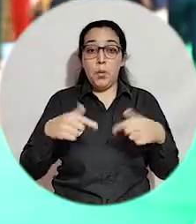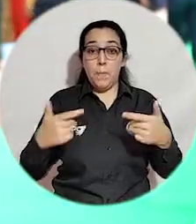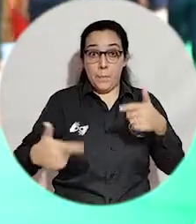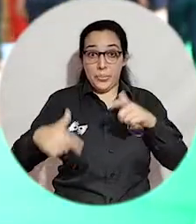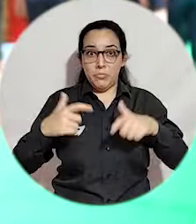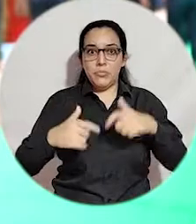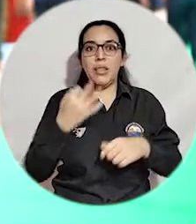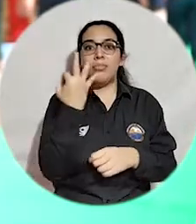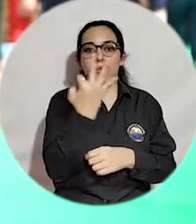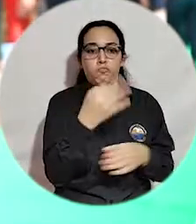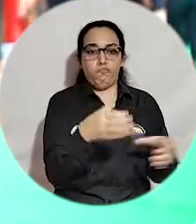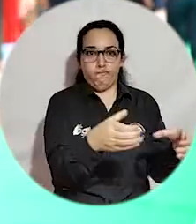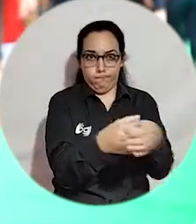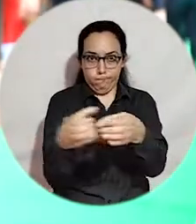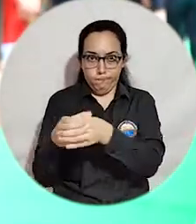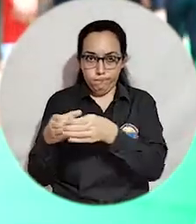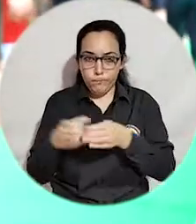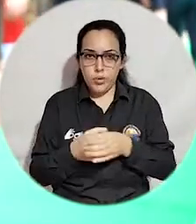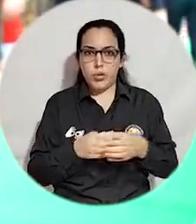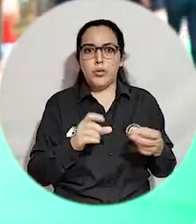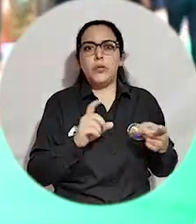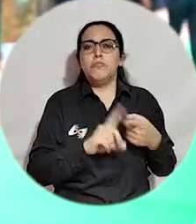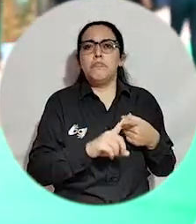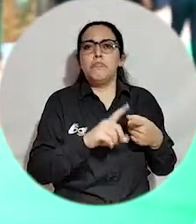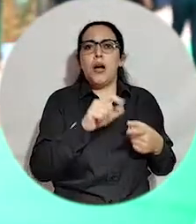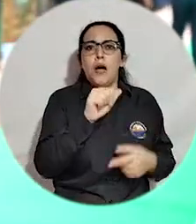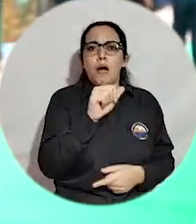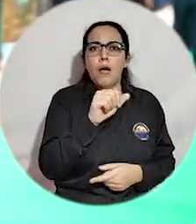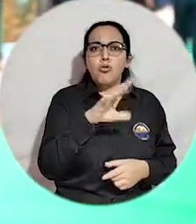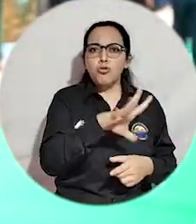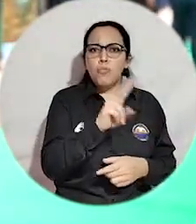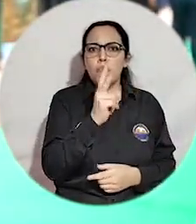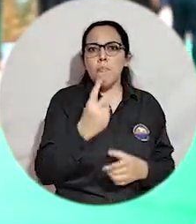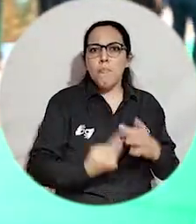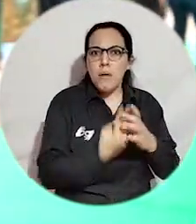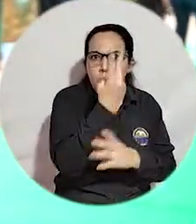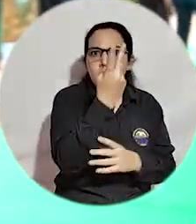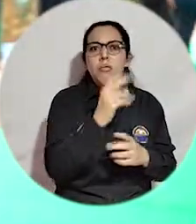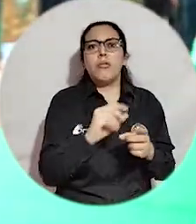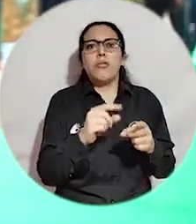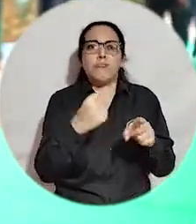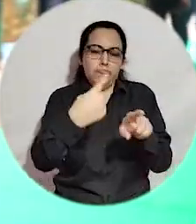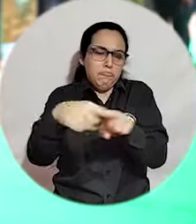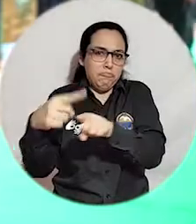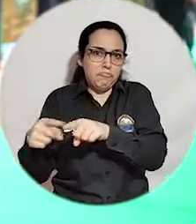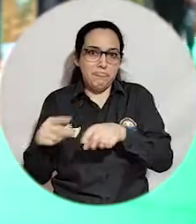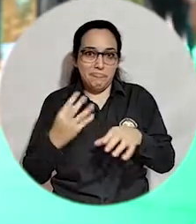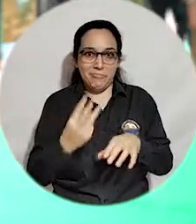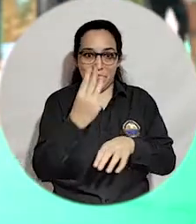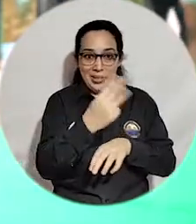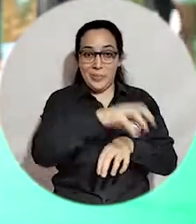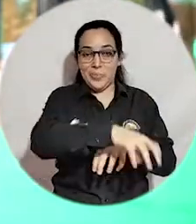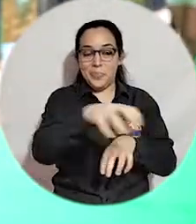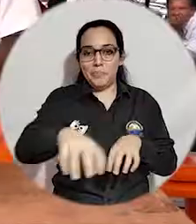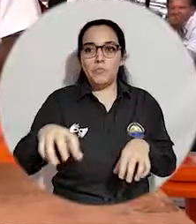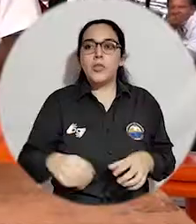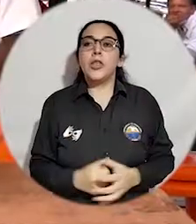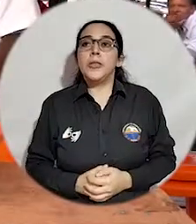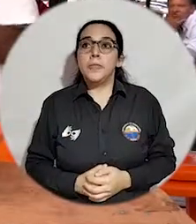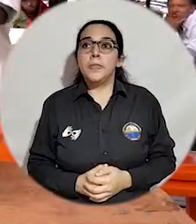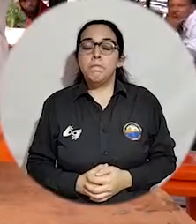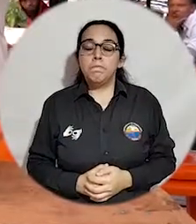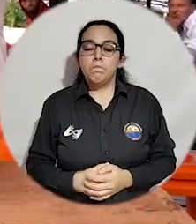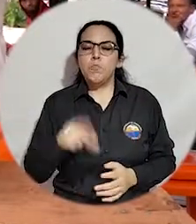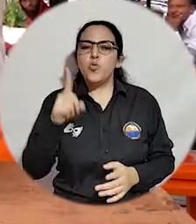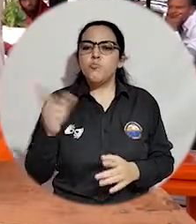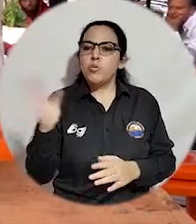Aquí en Plato tenemos tres asociaciones. Tenemos a Frigamat, a Sobel Torito y a Su Esperanza Verde. Por